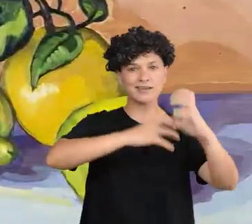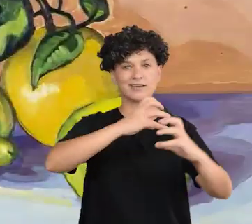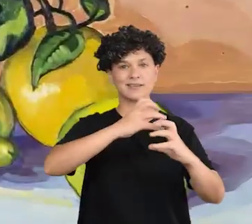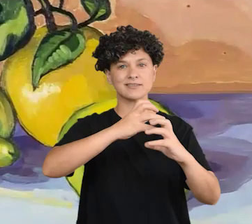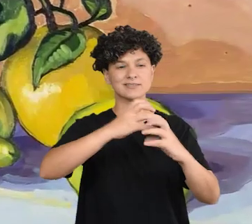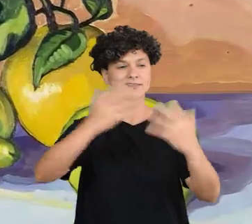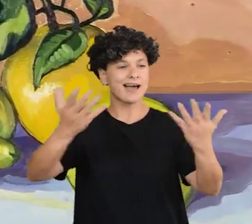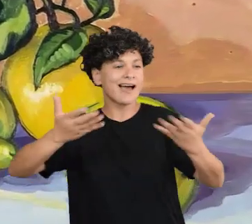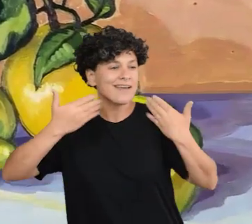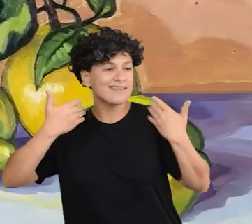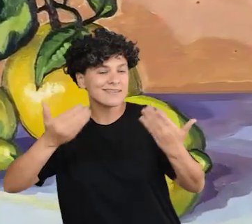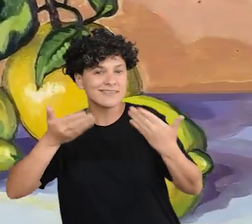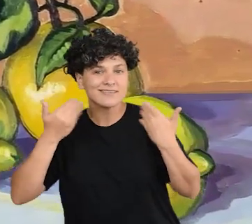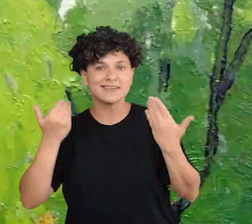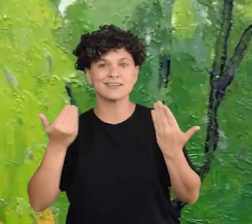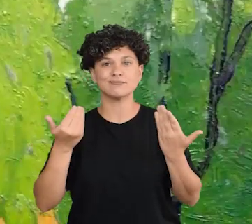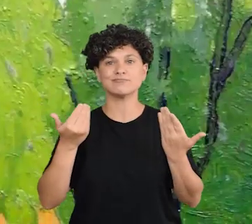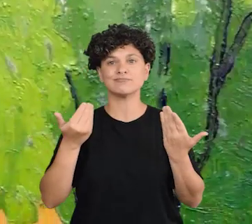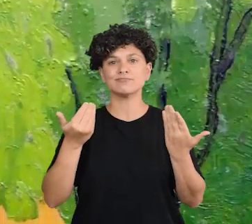colores,